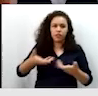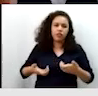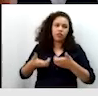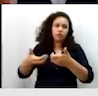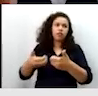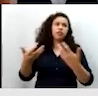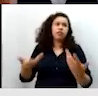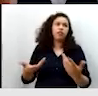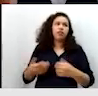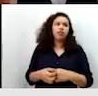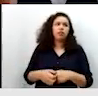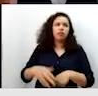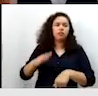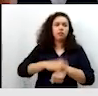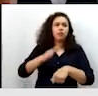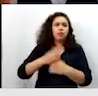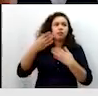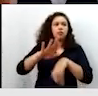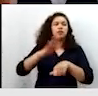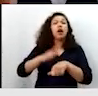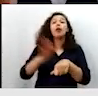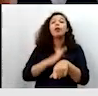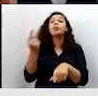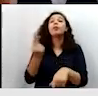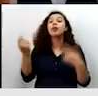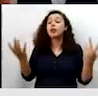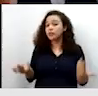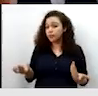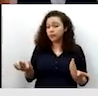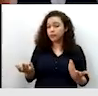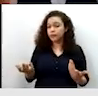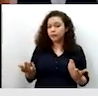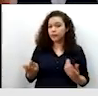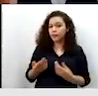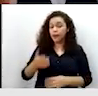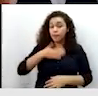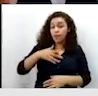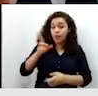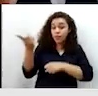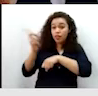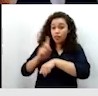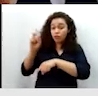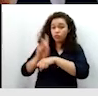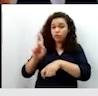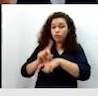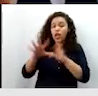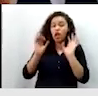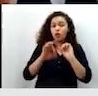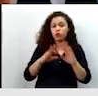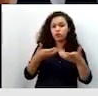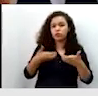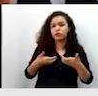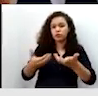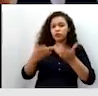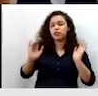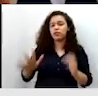Sobre todo, ¿por qué? Porque prácticamente, pues es mi paso de día a día para ir a la oficina. Pues ahí le dejo la